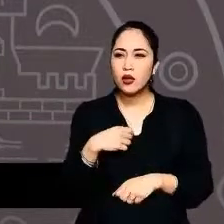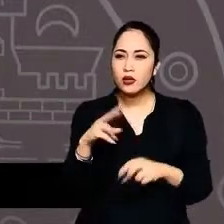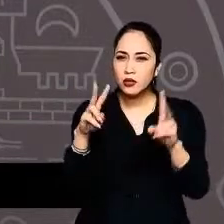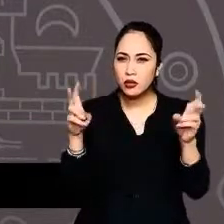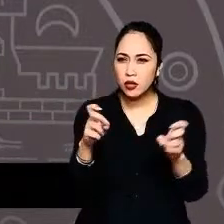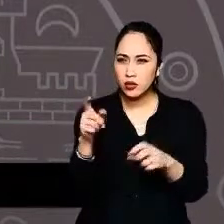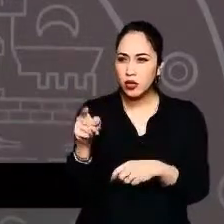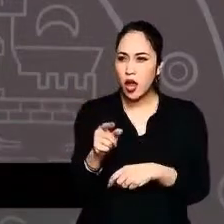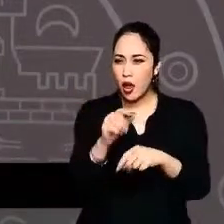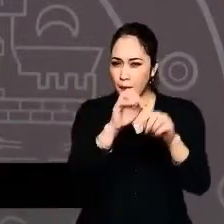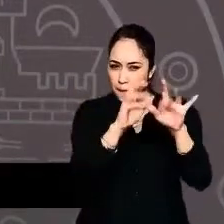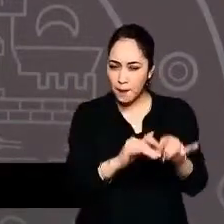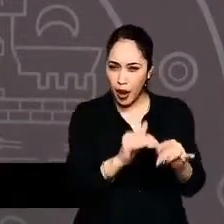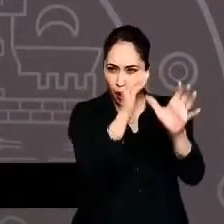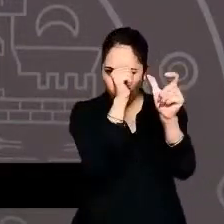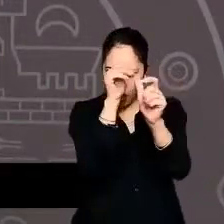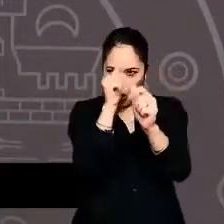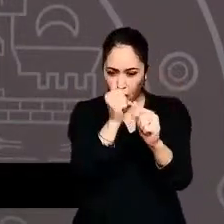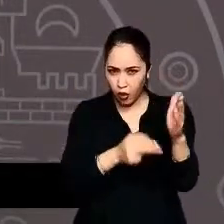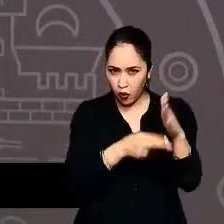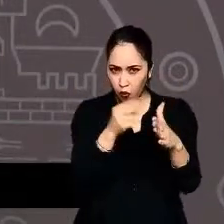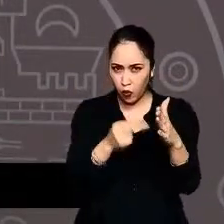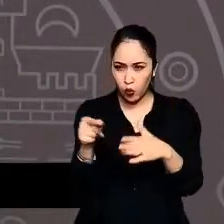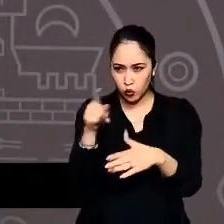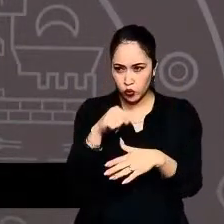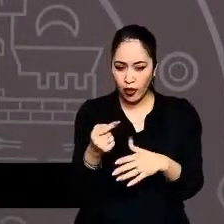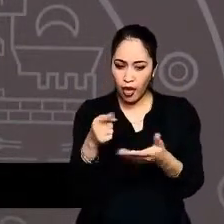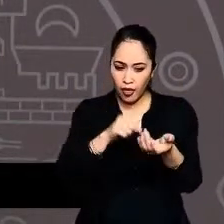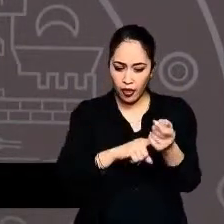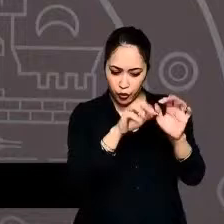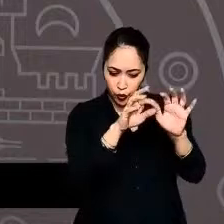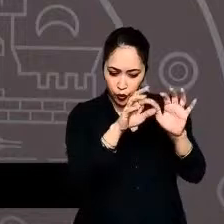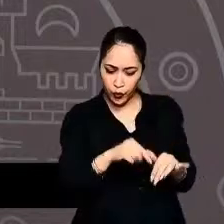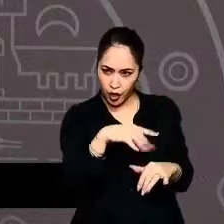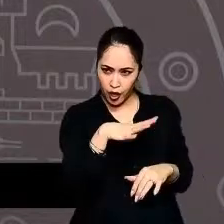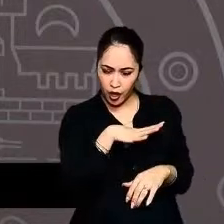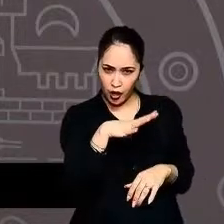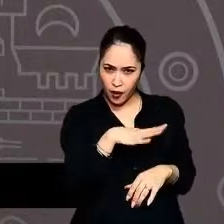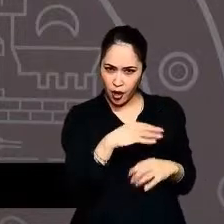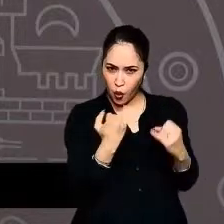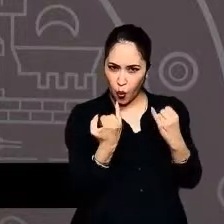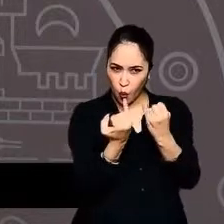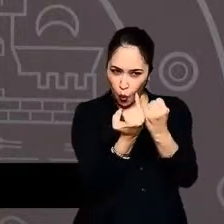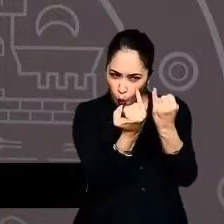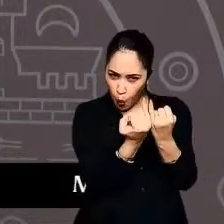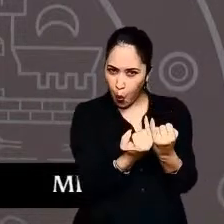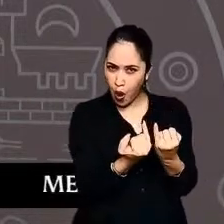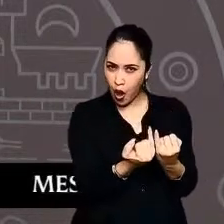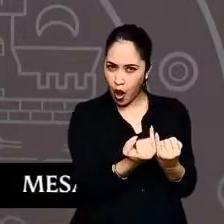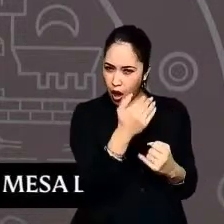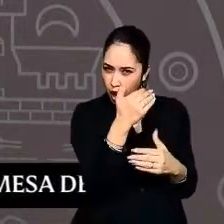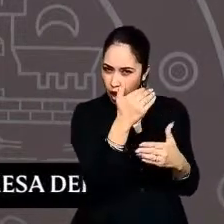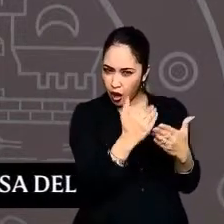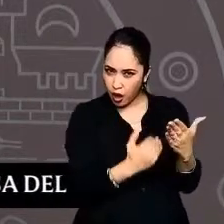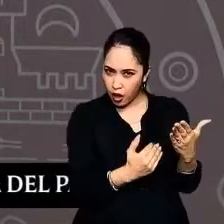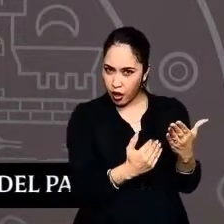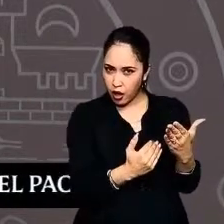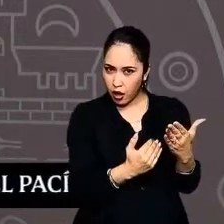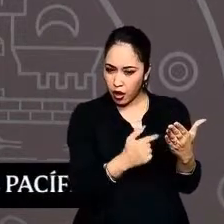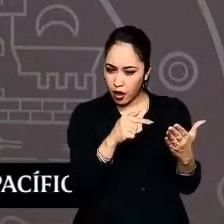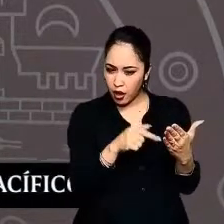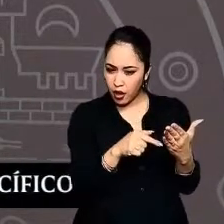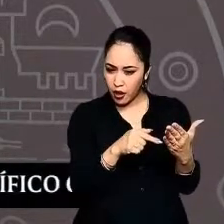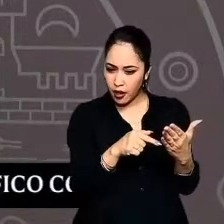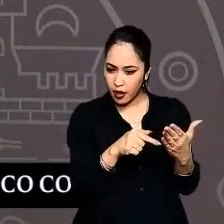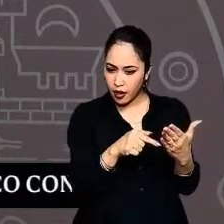convenio. ¿Han encontrado similitudes o han encontrado alguna característica, digamos, igual